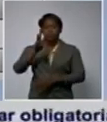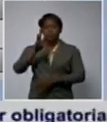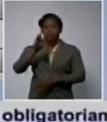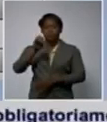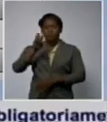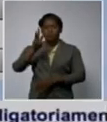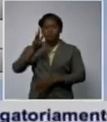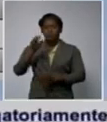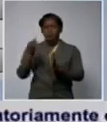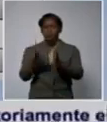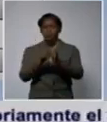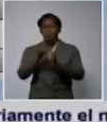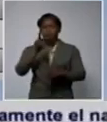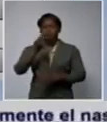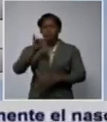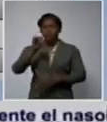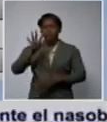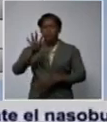1.303.264.